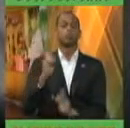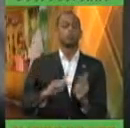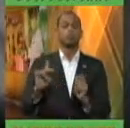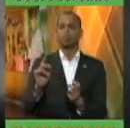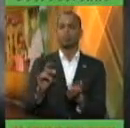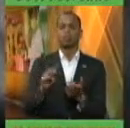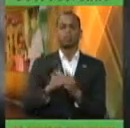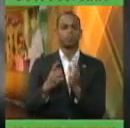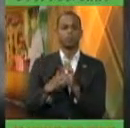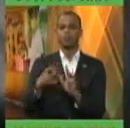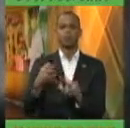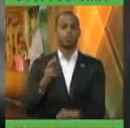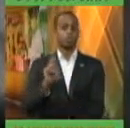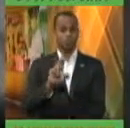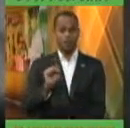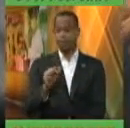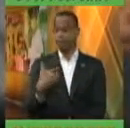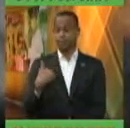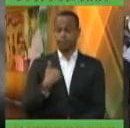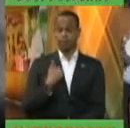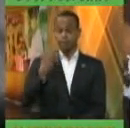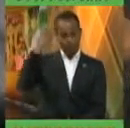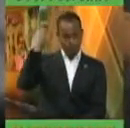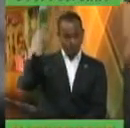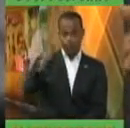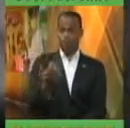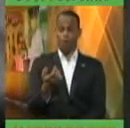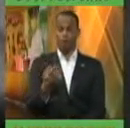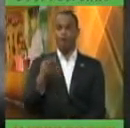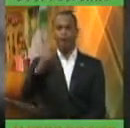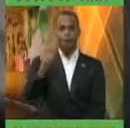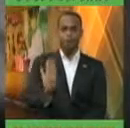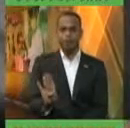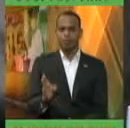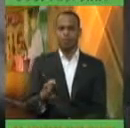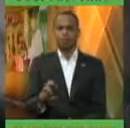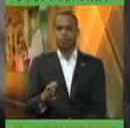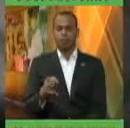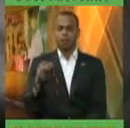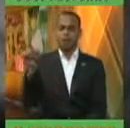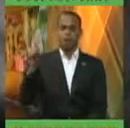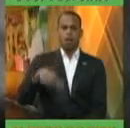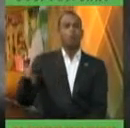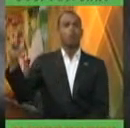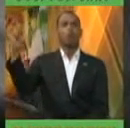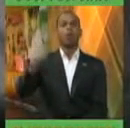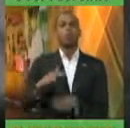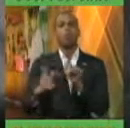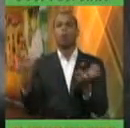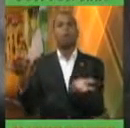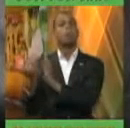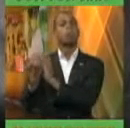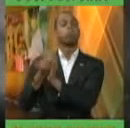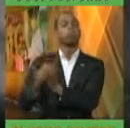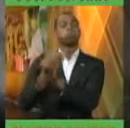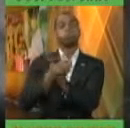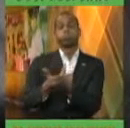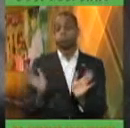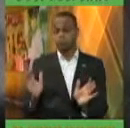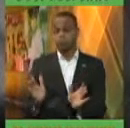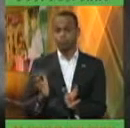canadá de estados unidos de europa de brasil que vienen a nuestro país porque en sus